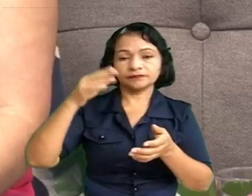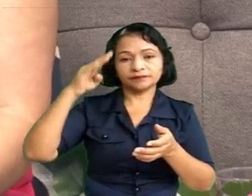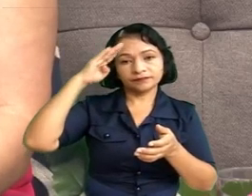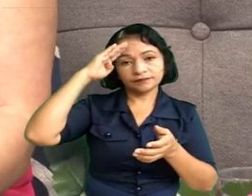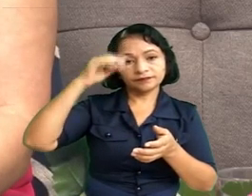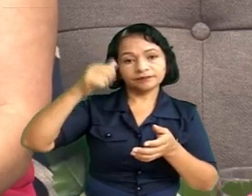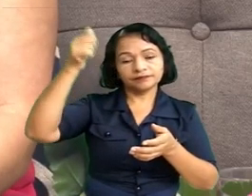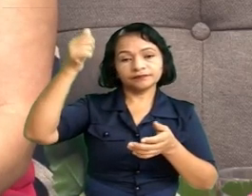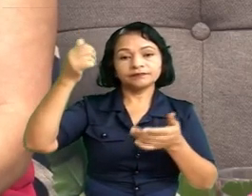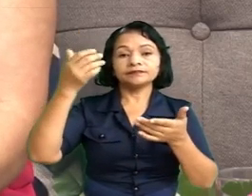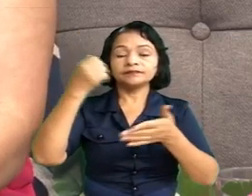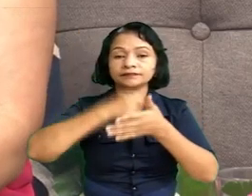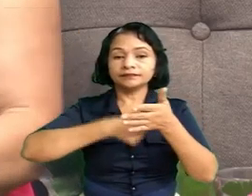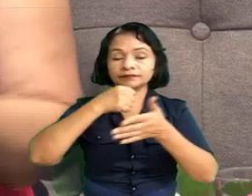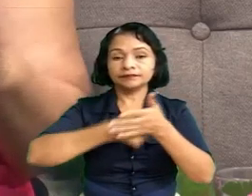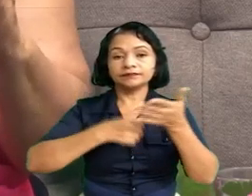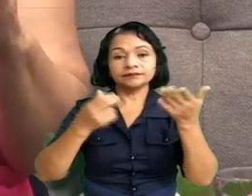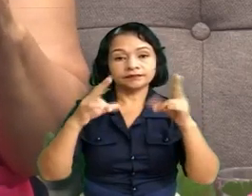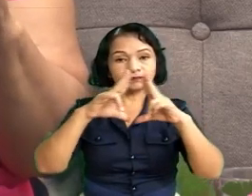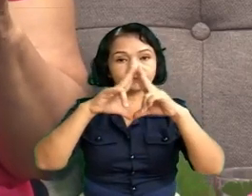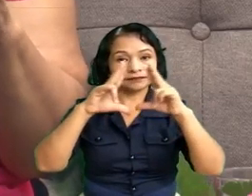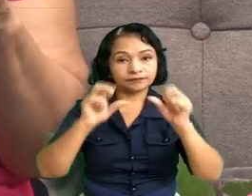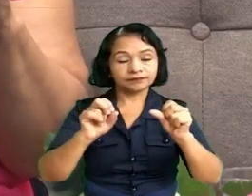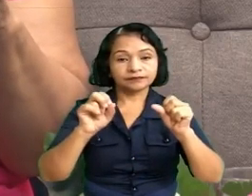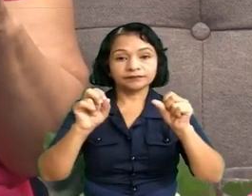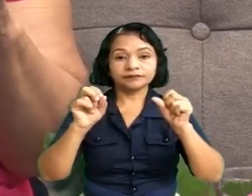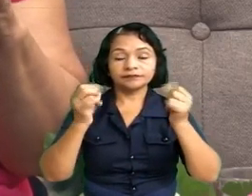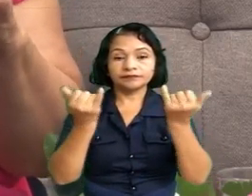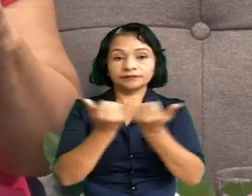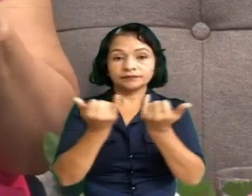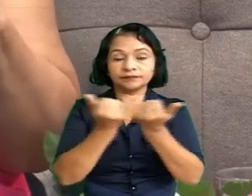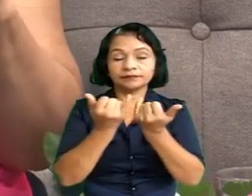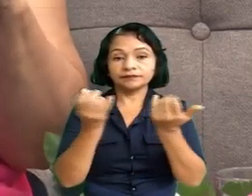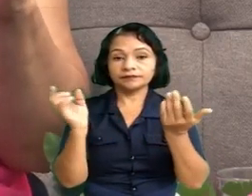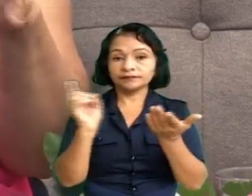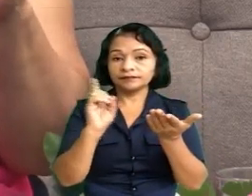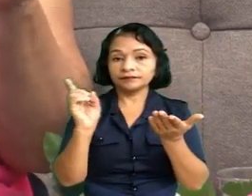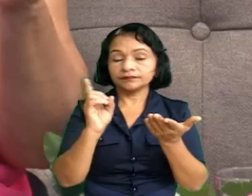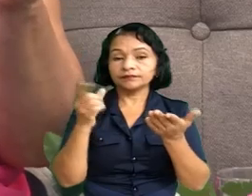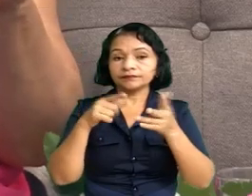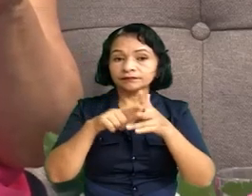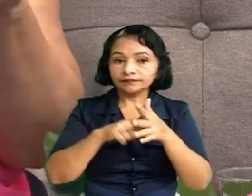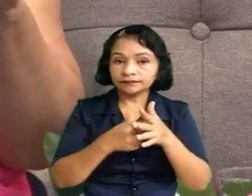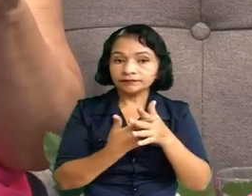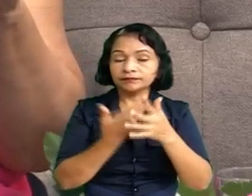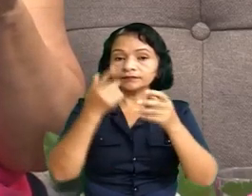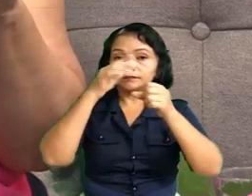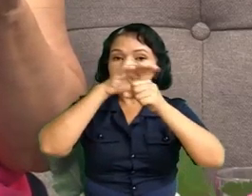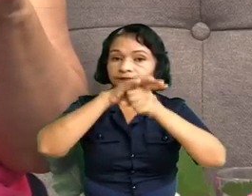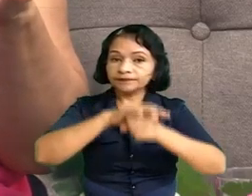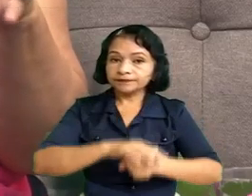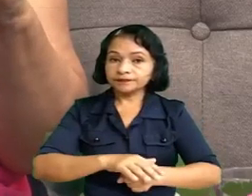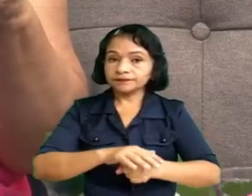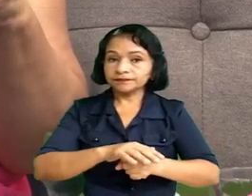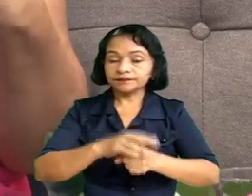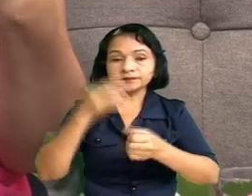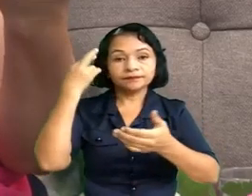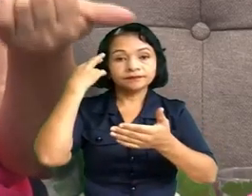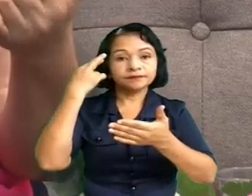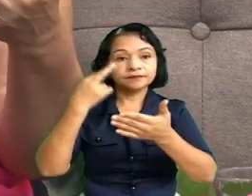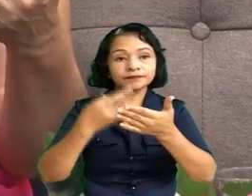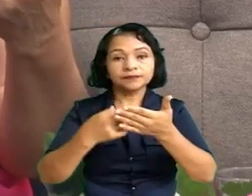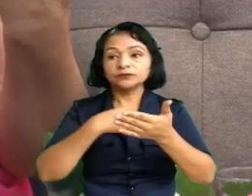del Ejército Defensor de Soberanía Nacional, en esa etapa donde también comenzó la represión. O sea, recuerda de que